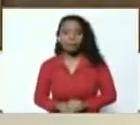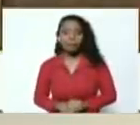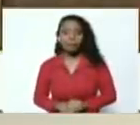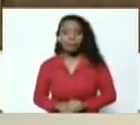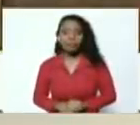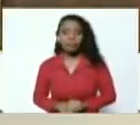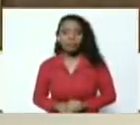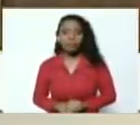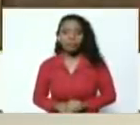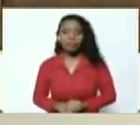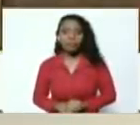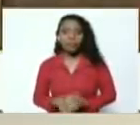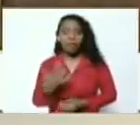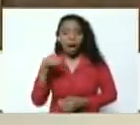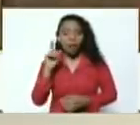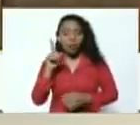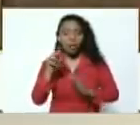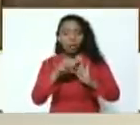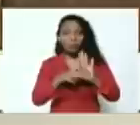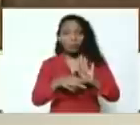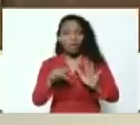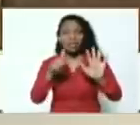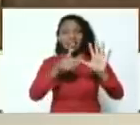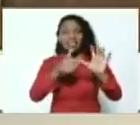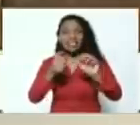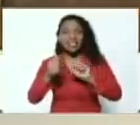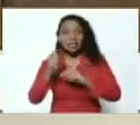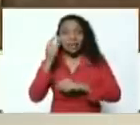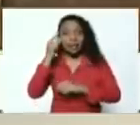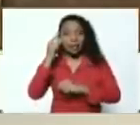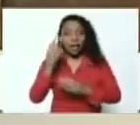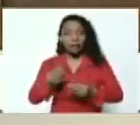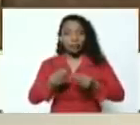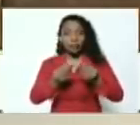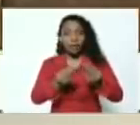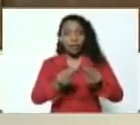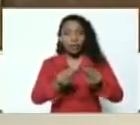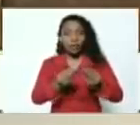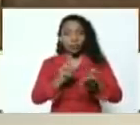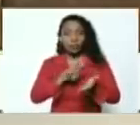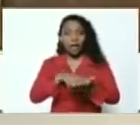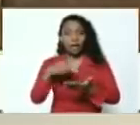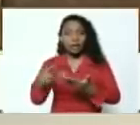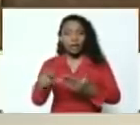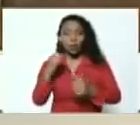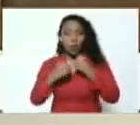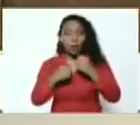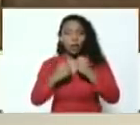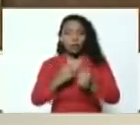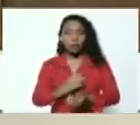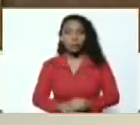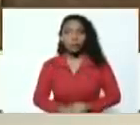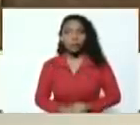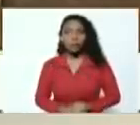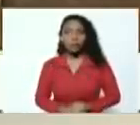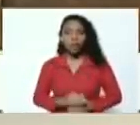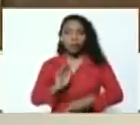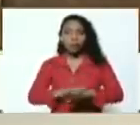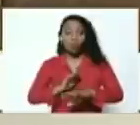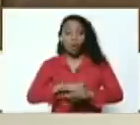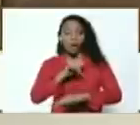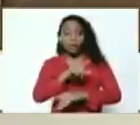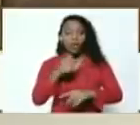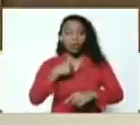Hay una regularización, 60 días le estamos dando, cayendo y corriendo. Por eso es que hablo